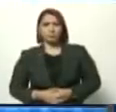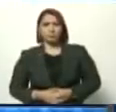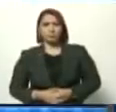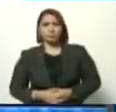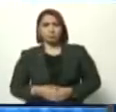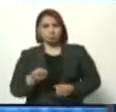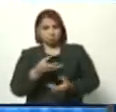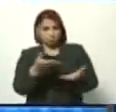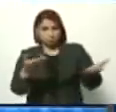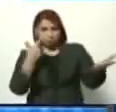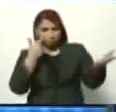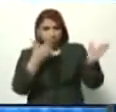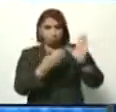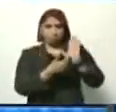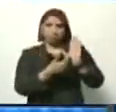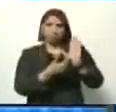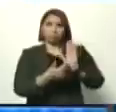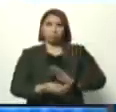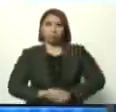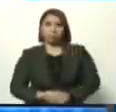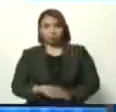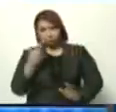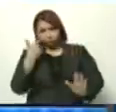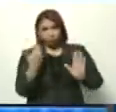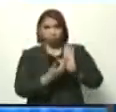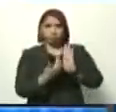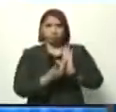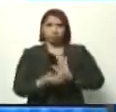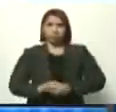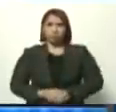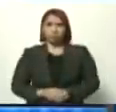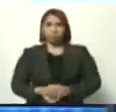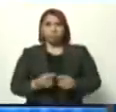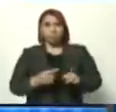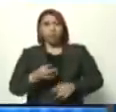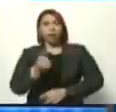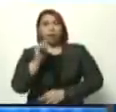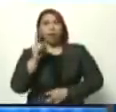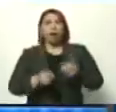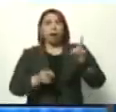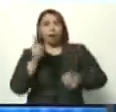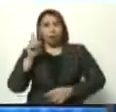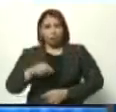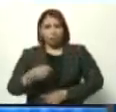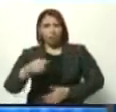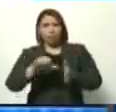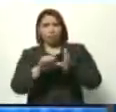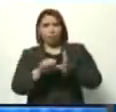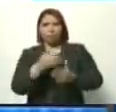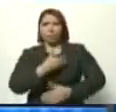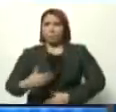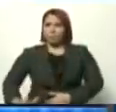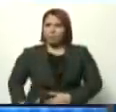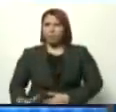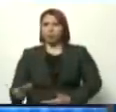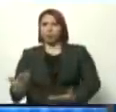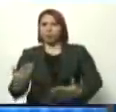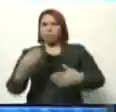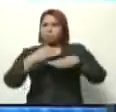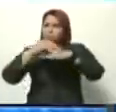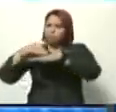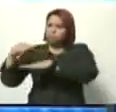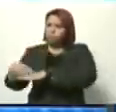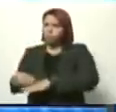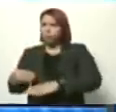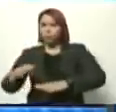están las pruebas, ahí están las evidencias. Pero hay algo también donde el presidente nos ha llamado a la autocrítica. ¿En